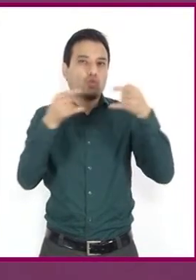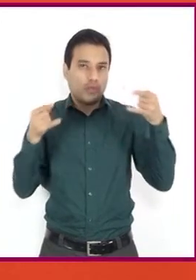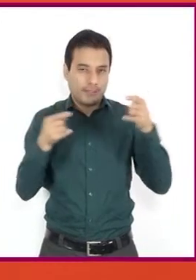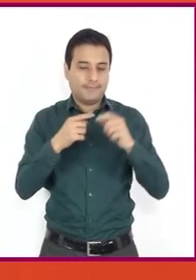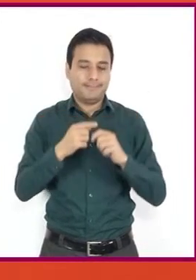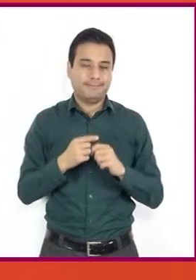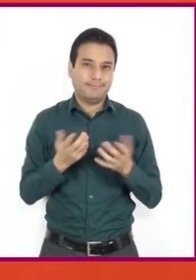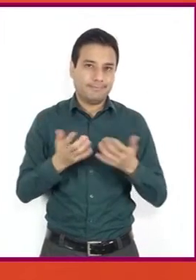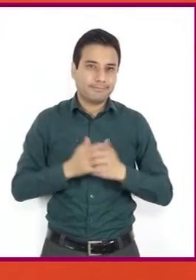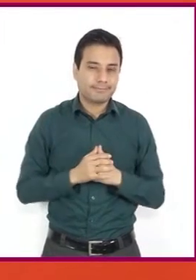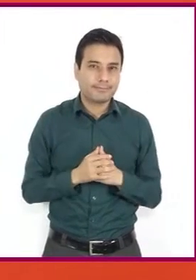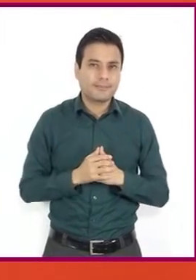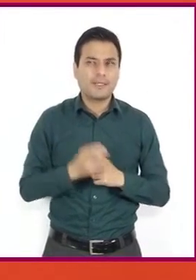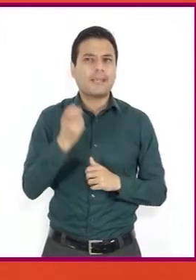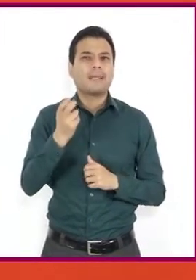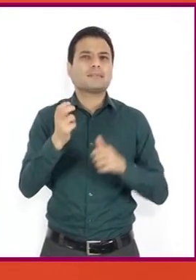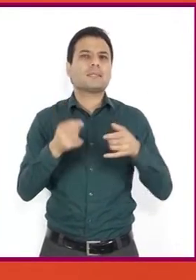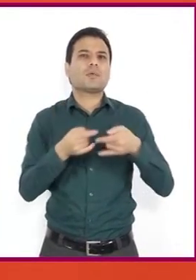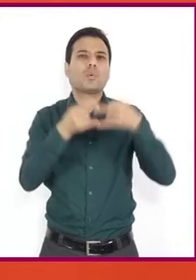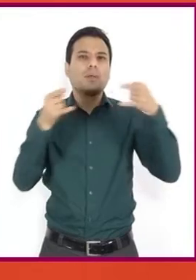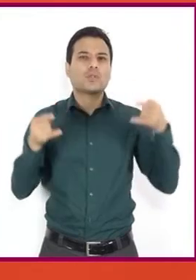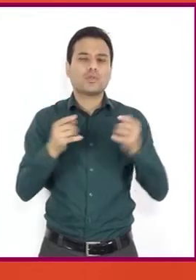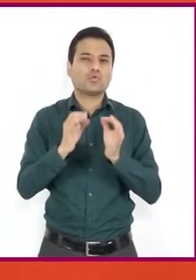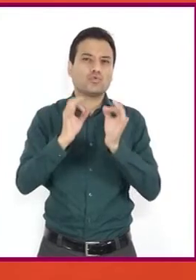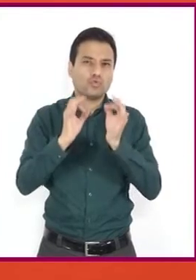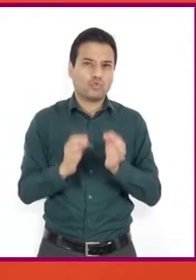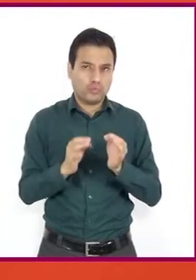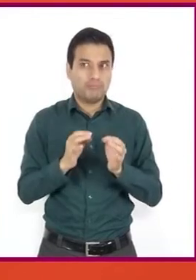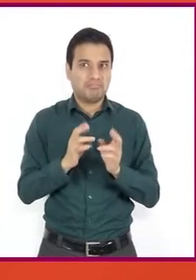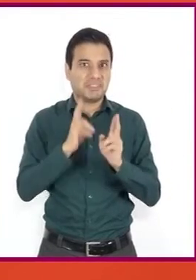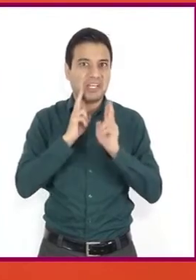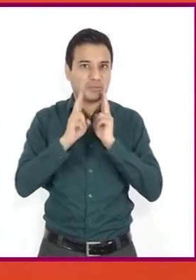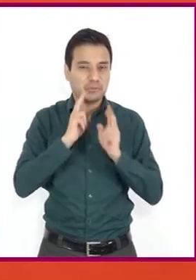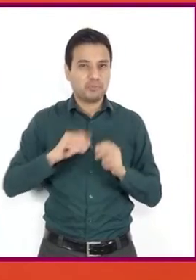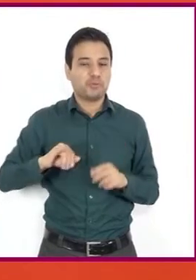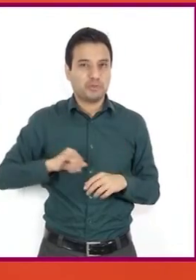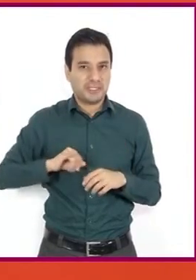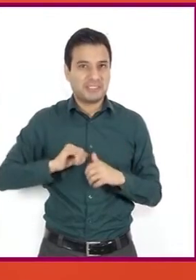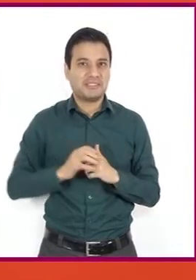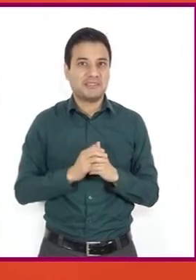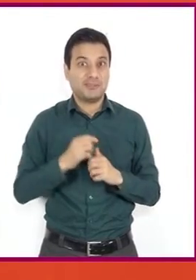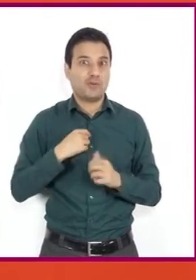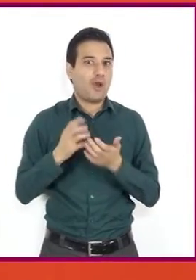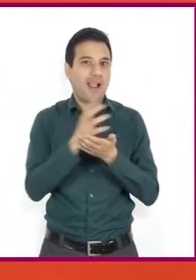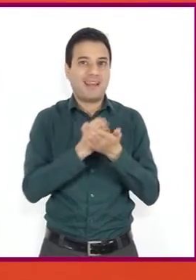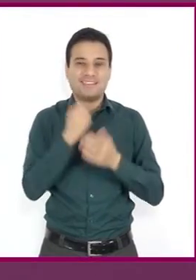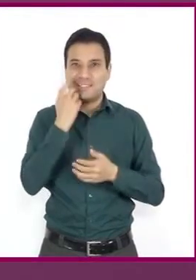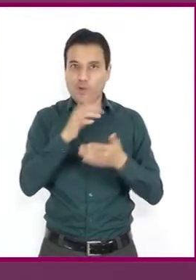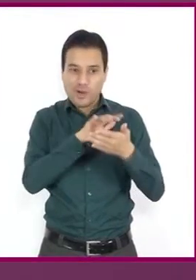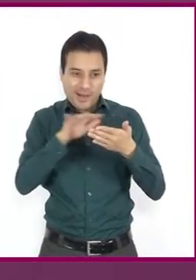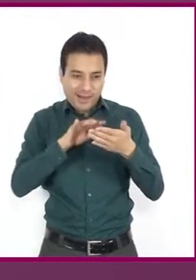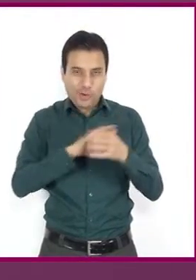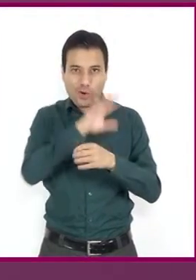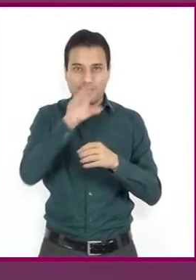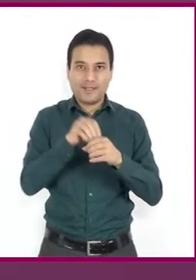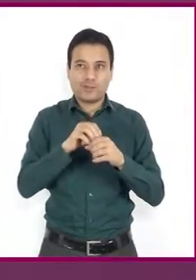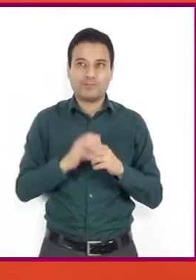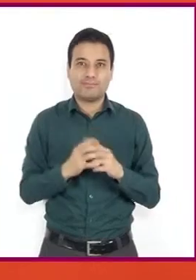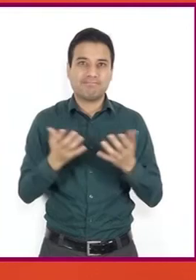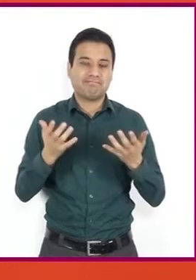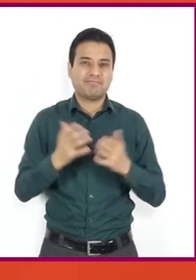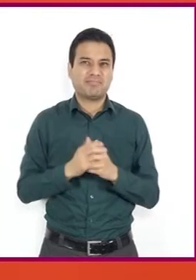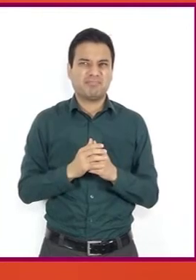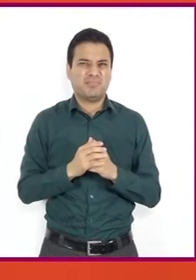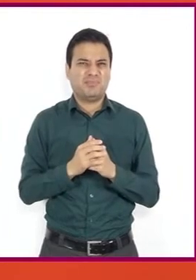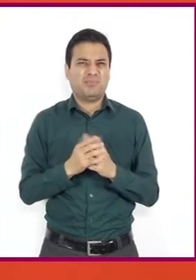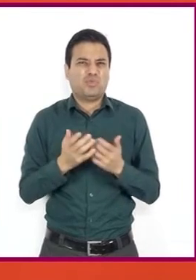historias. Estos cuentos tienen una narración interesante y me dan ganas de leerlos completos, solo que no sé qué tipo